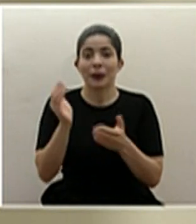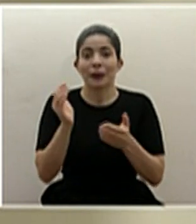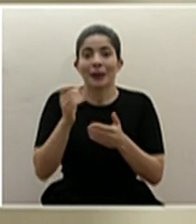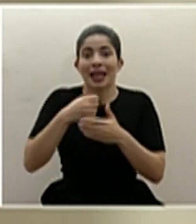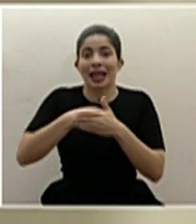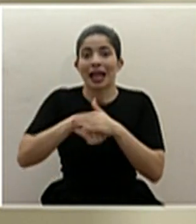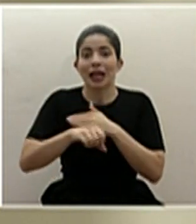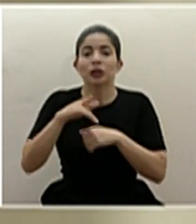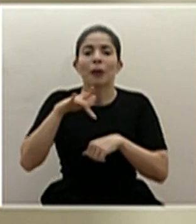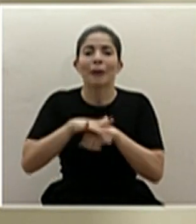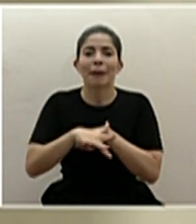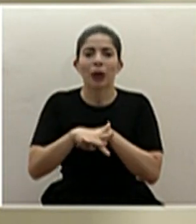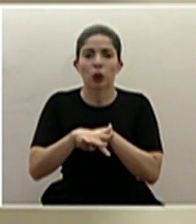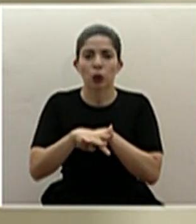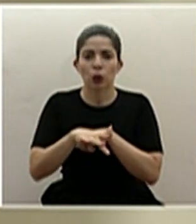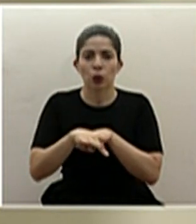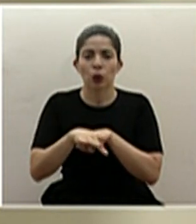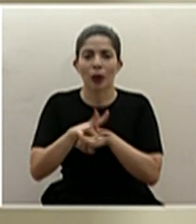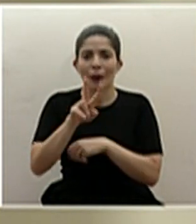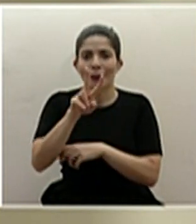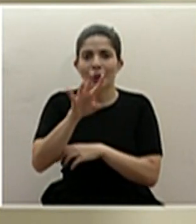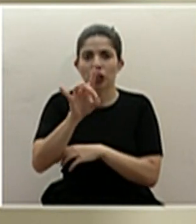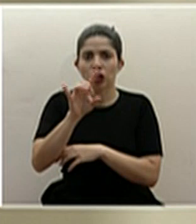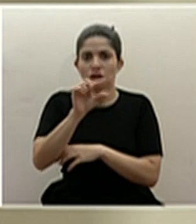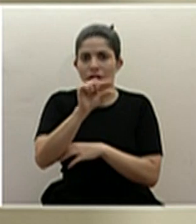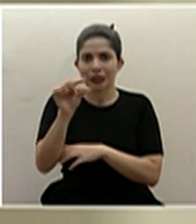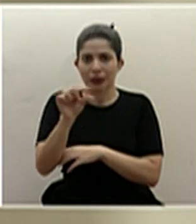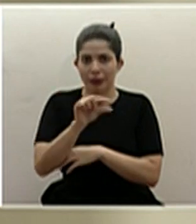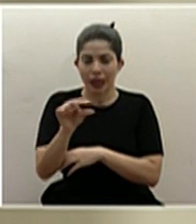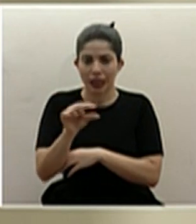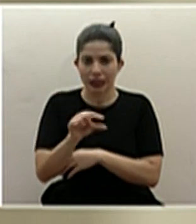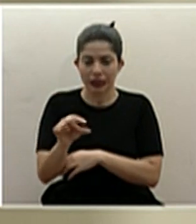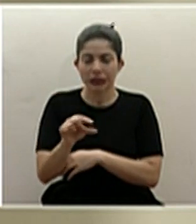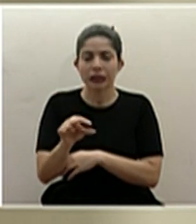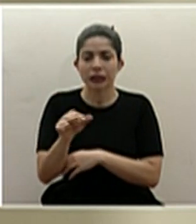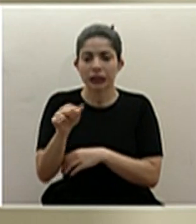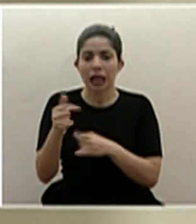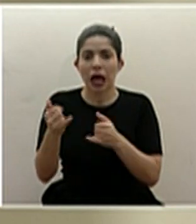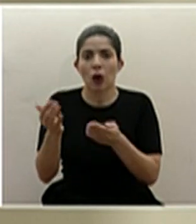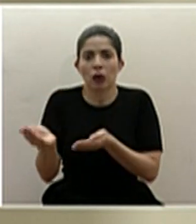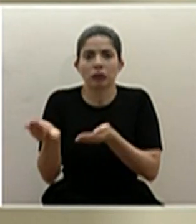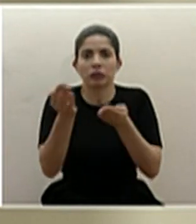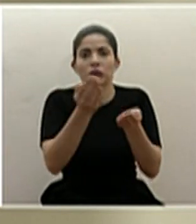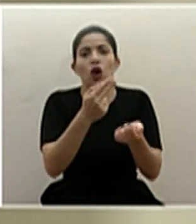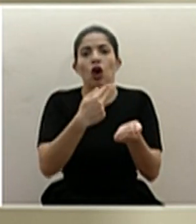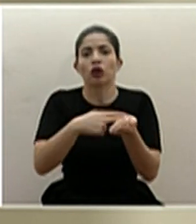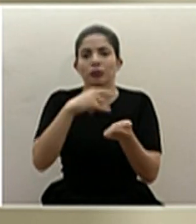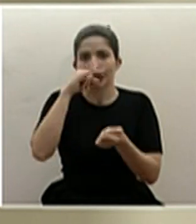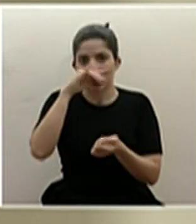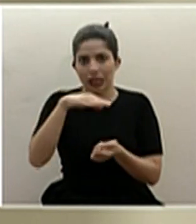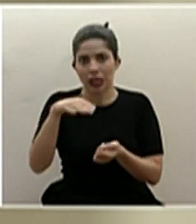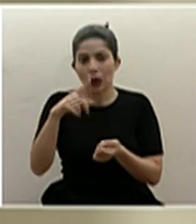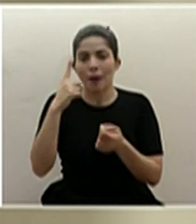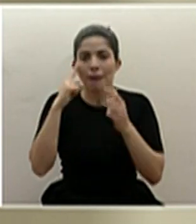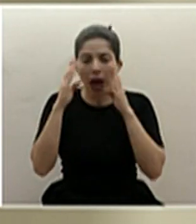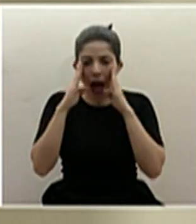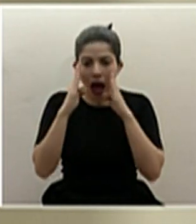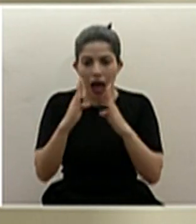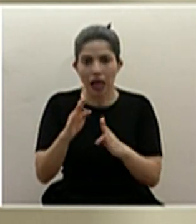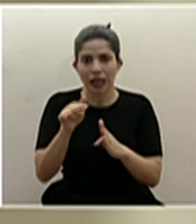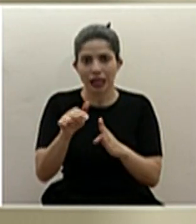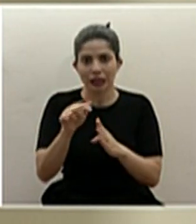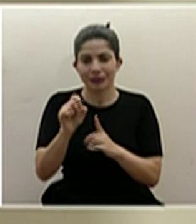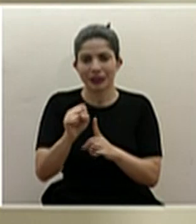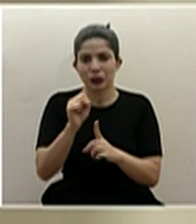nació de forma prematura, de 28 semanas, y está siendo trasladado al Hospital de Niños para atender su